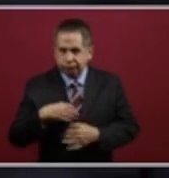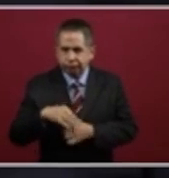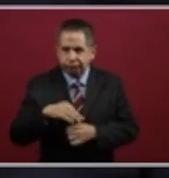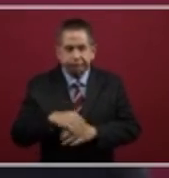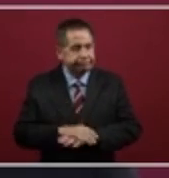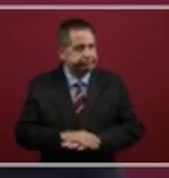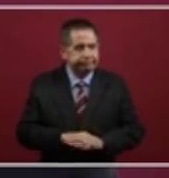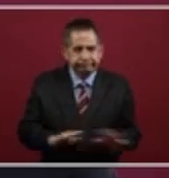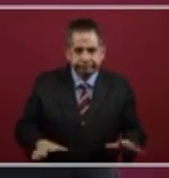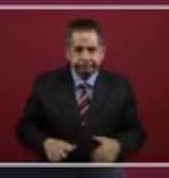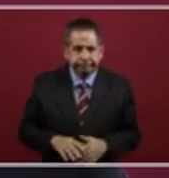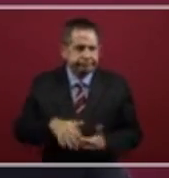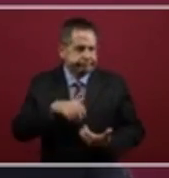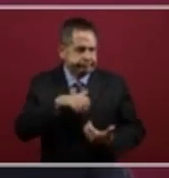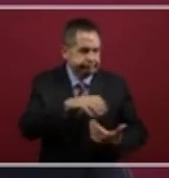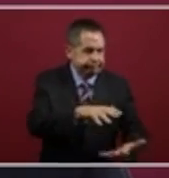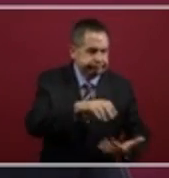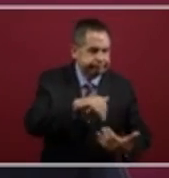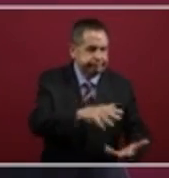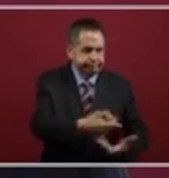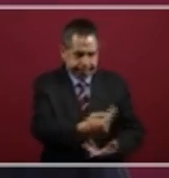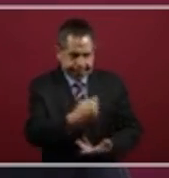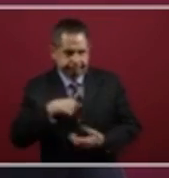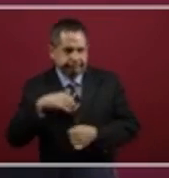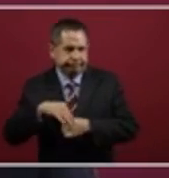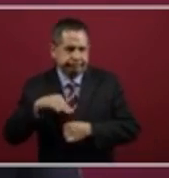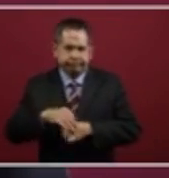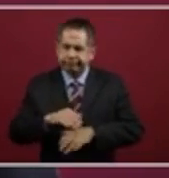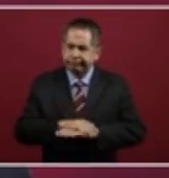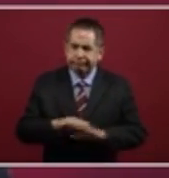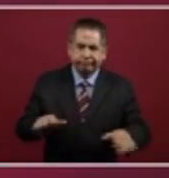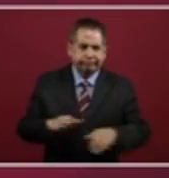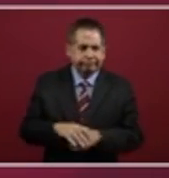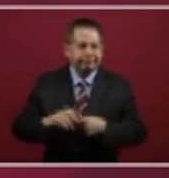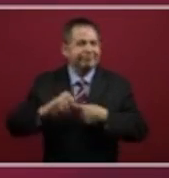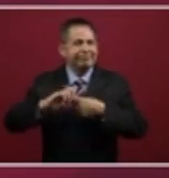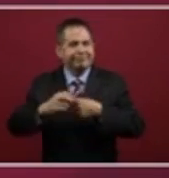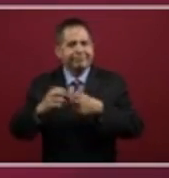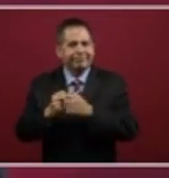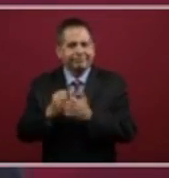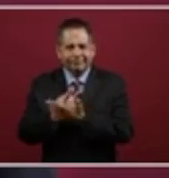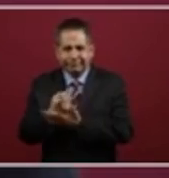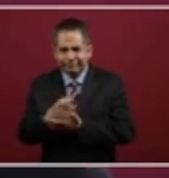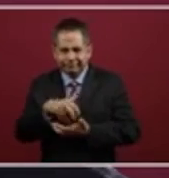de entregar despensas, frijol con gorgojo,